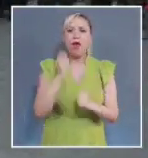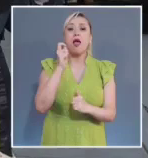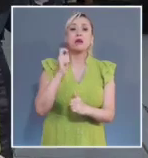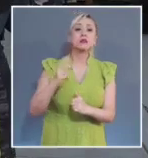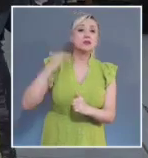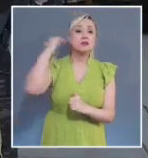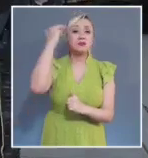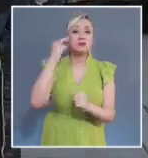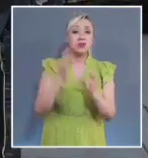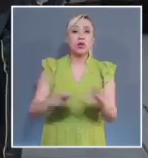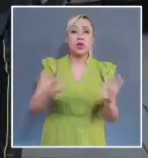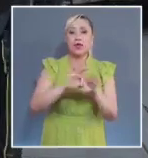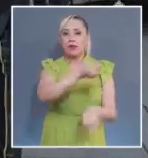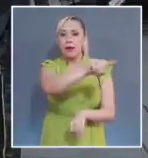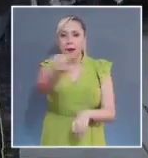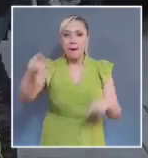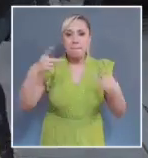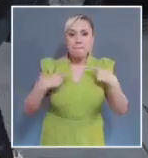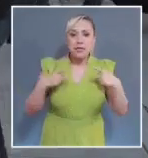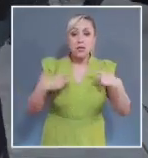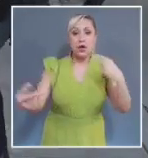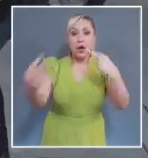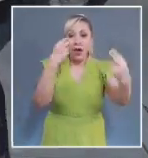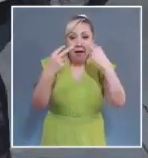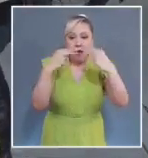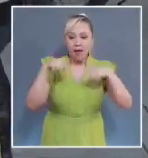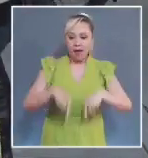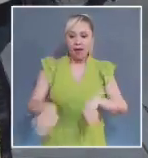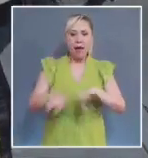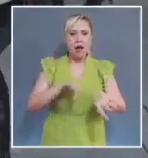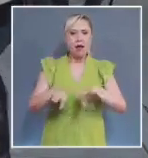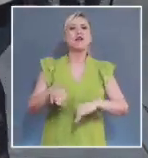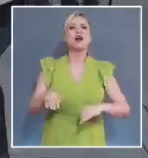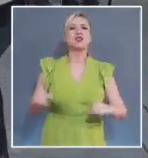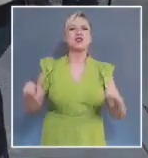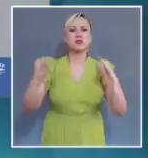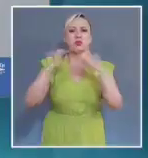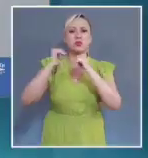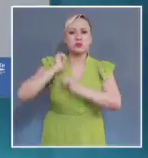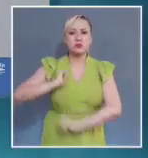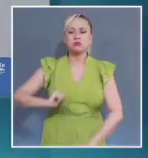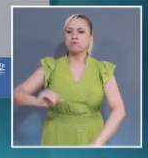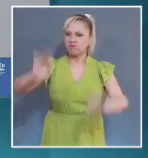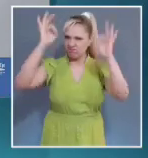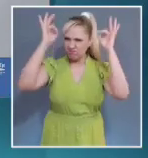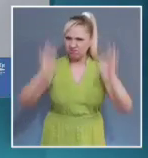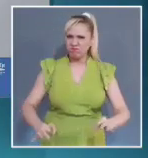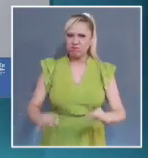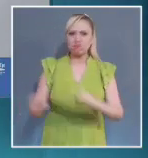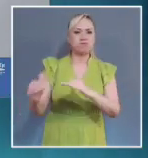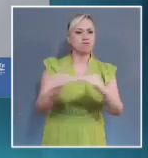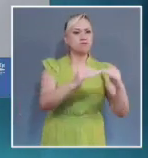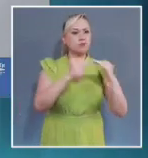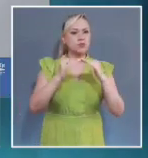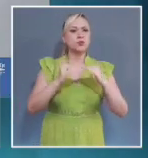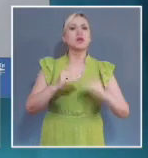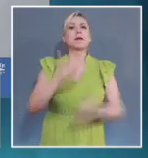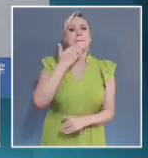ciudadana en las instituciones que garantizan que la democracia funcione. Como pilar de la